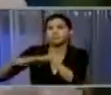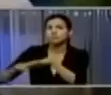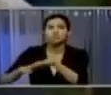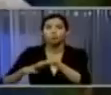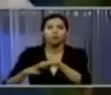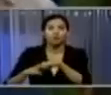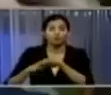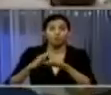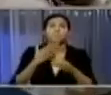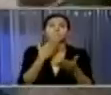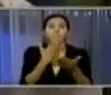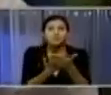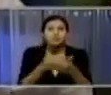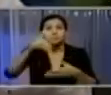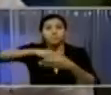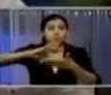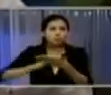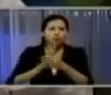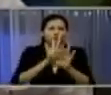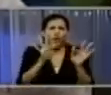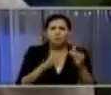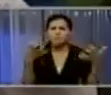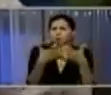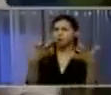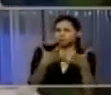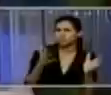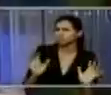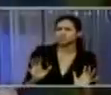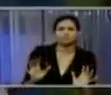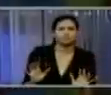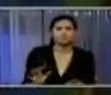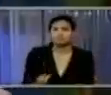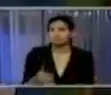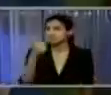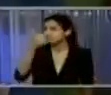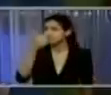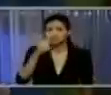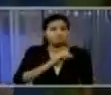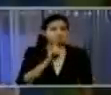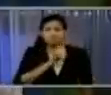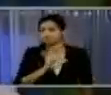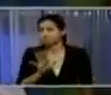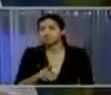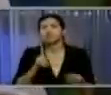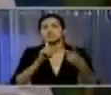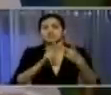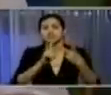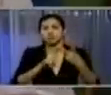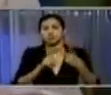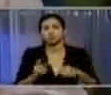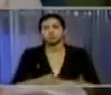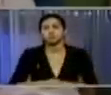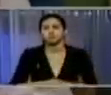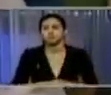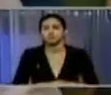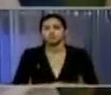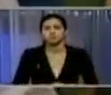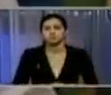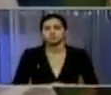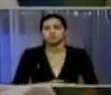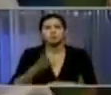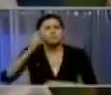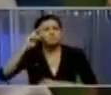fraudulentamente. No han podido escalarla. No ha pegado. Segundo, la violencia